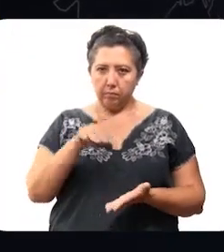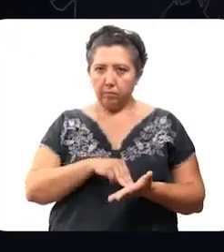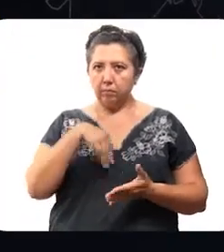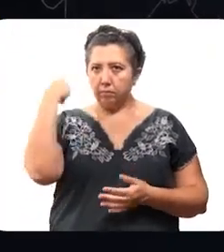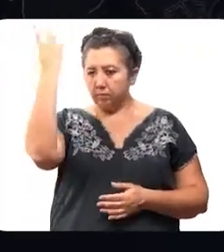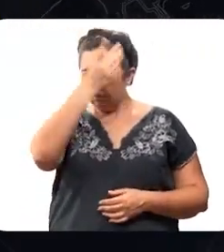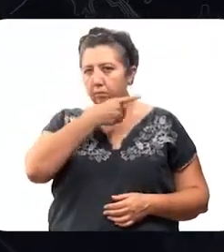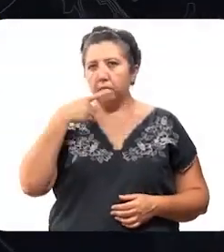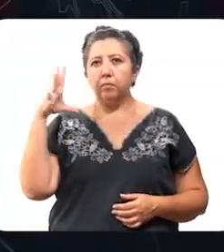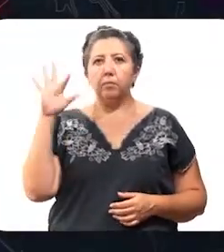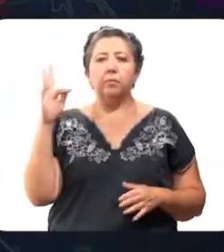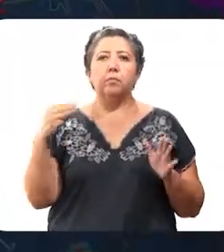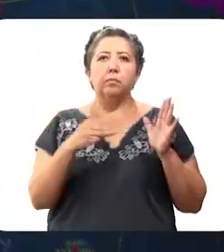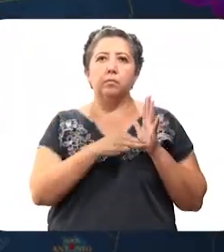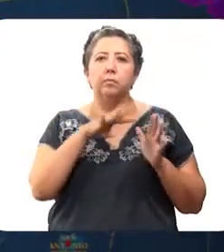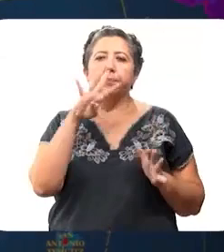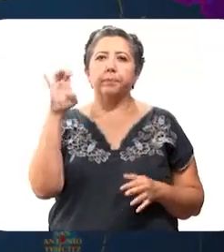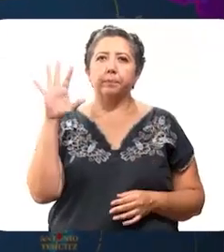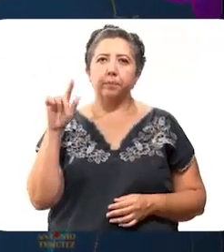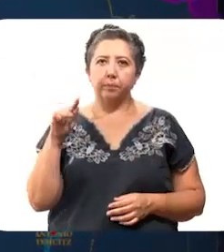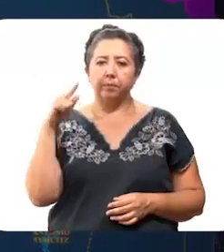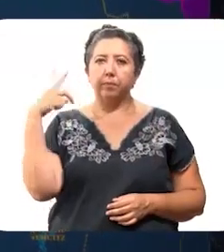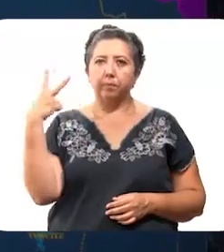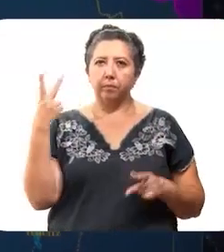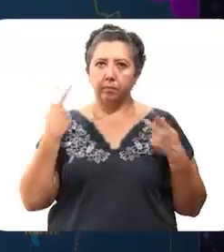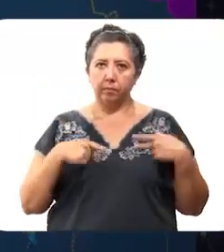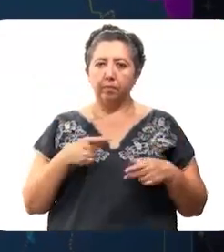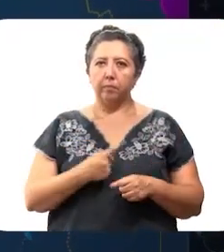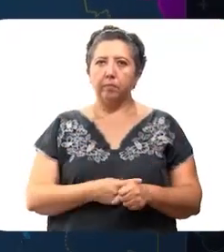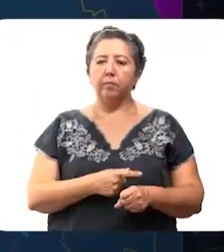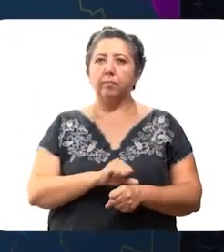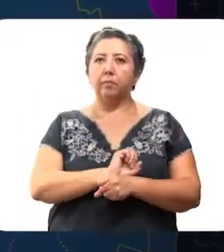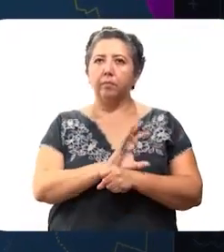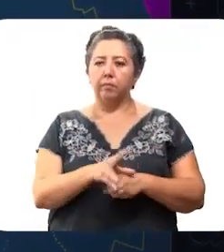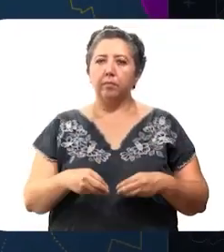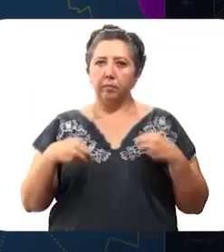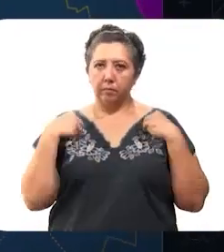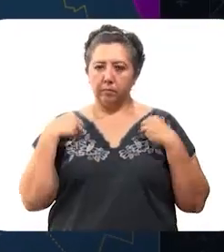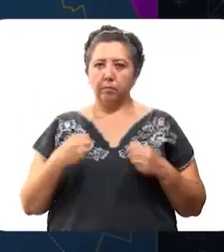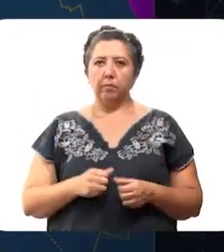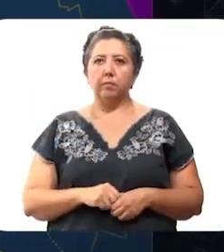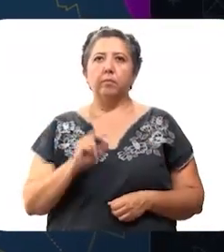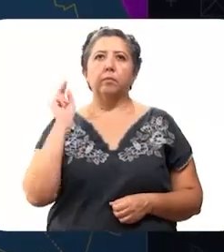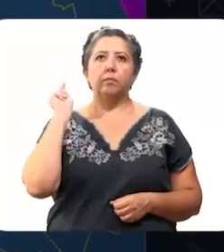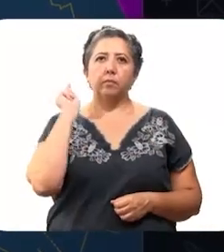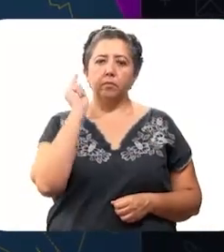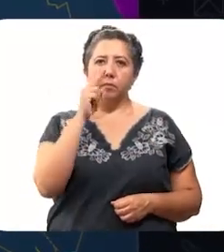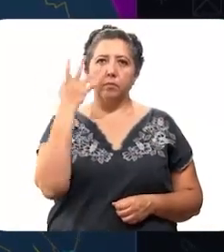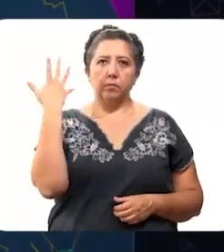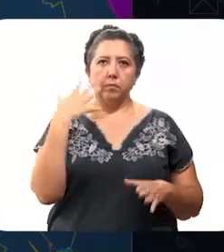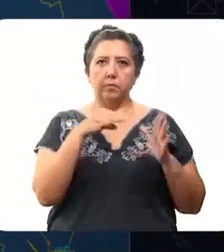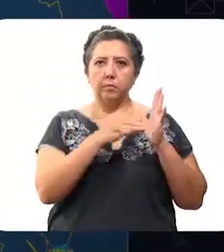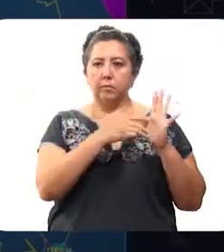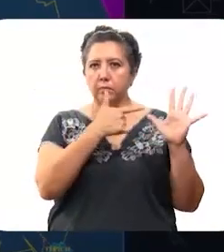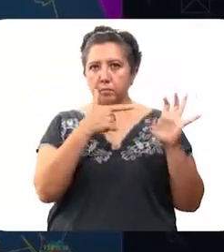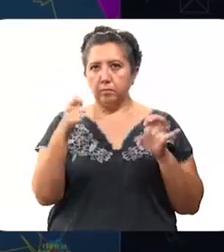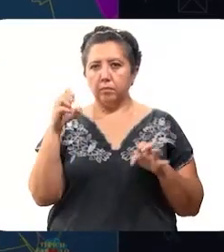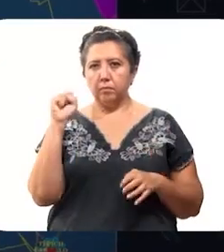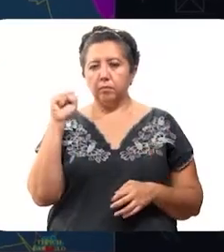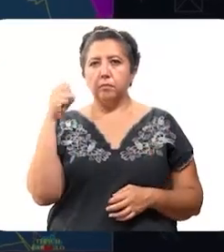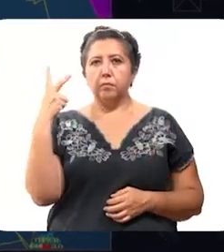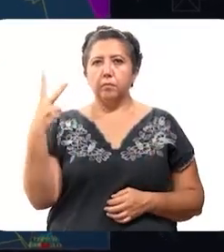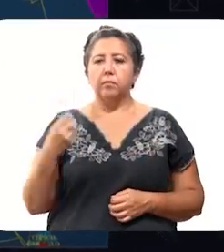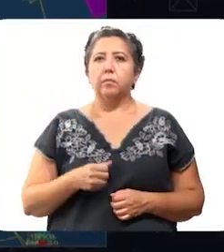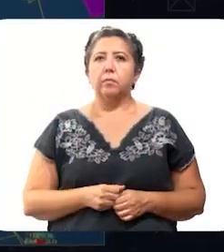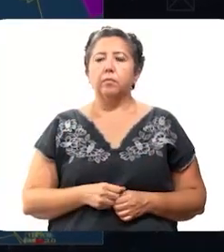se han diagnosticado 40.472 personas contagiadas de coronavirus, que viven en la zona norte